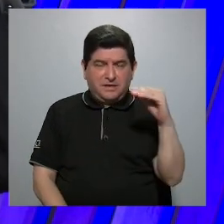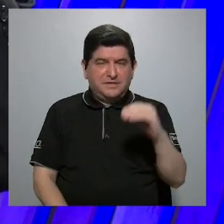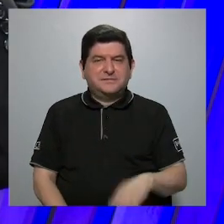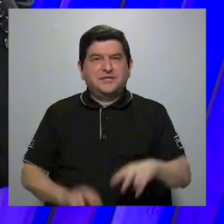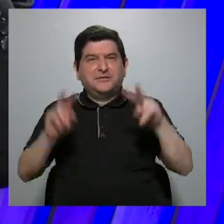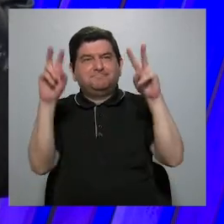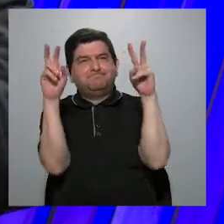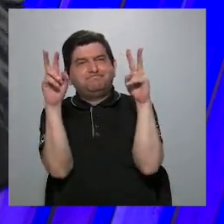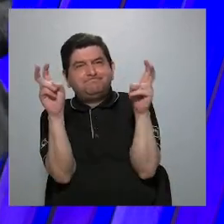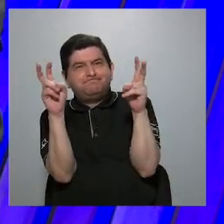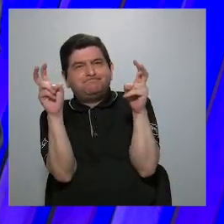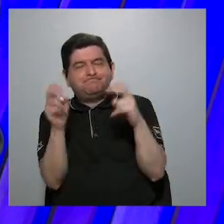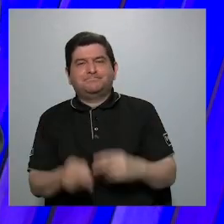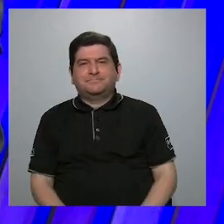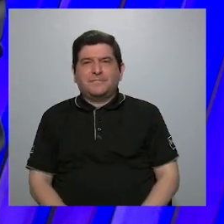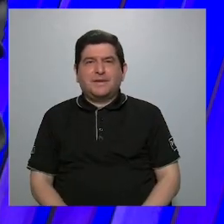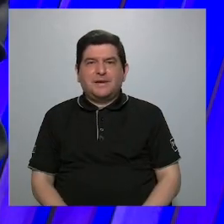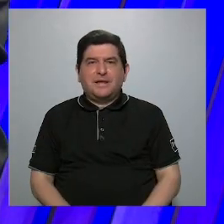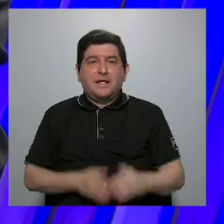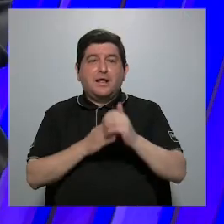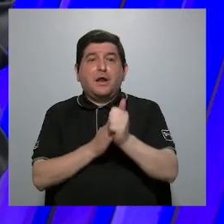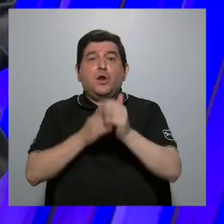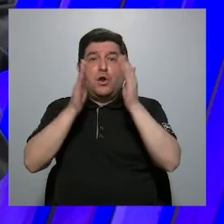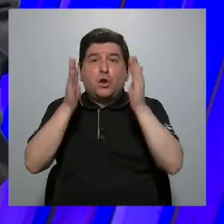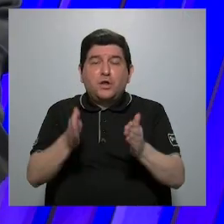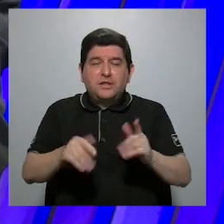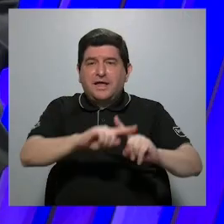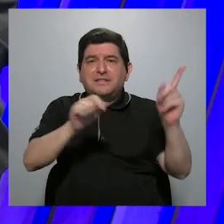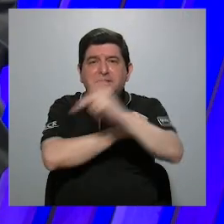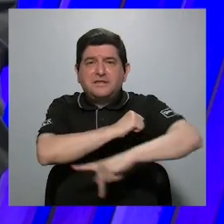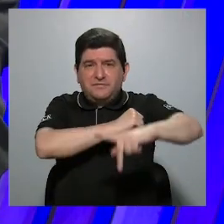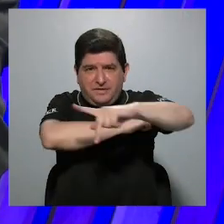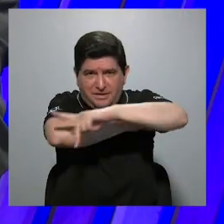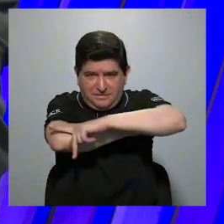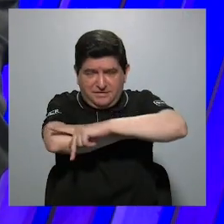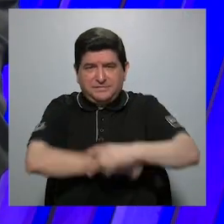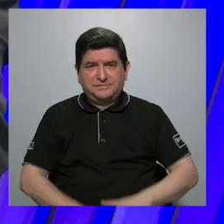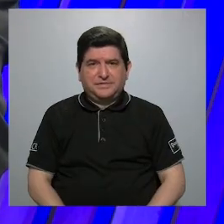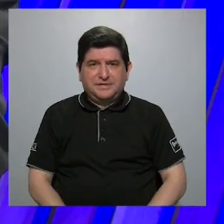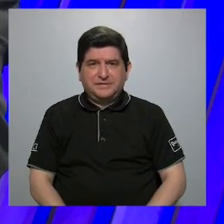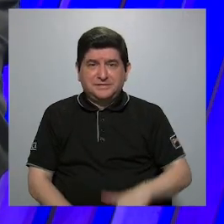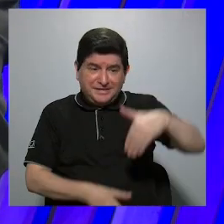lo que, comillas, se llamaría los próceres en muchos países